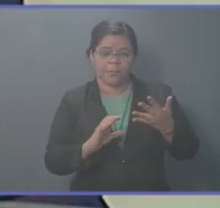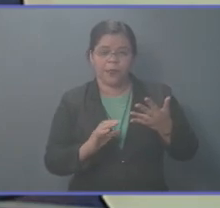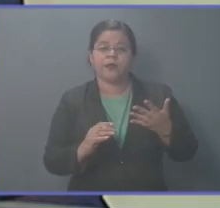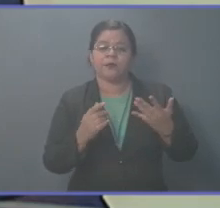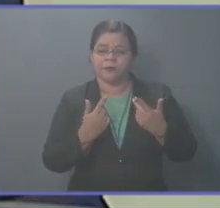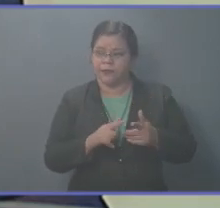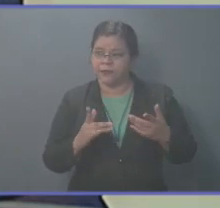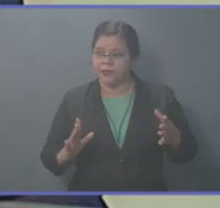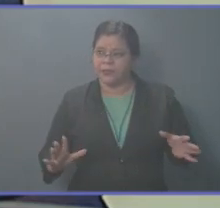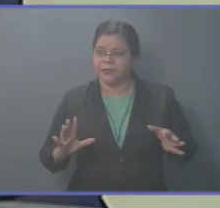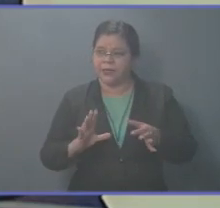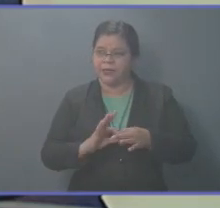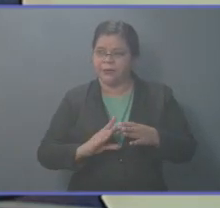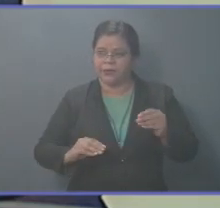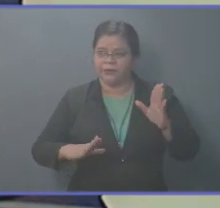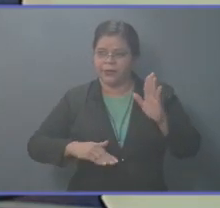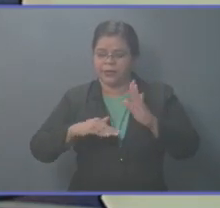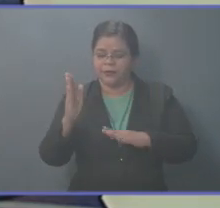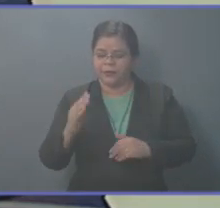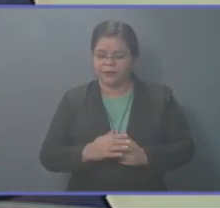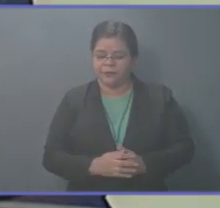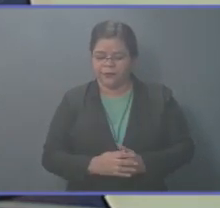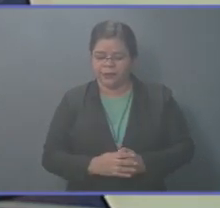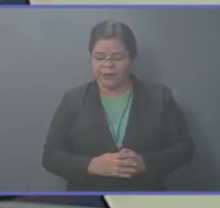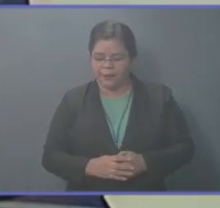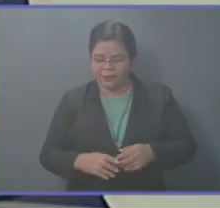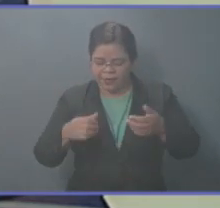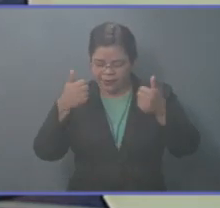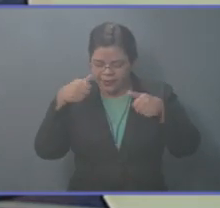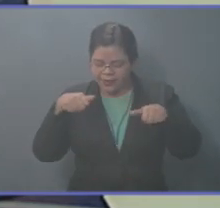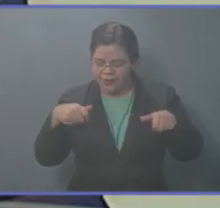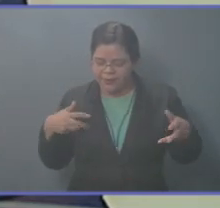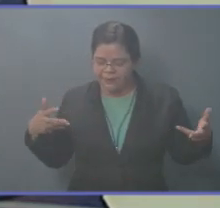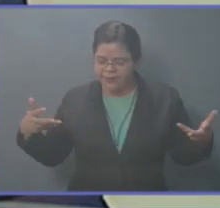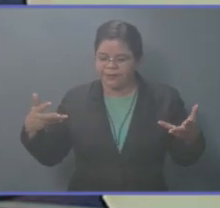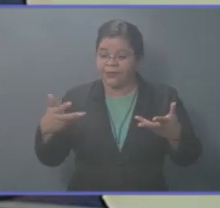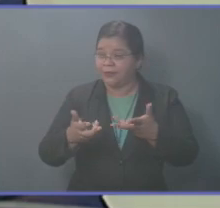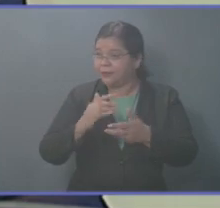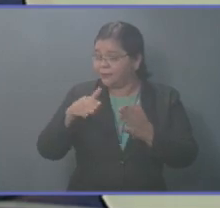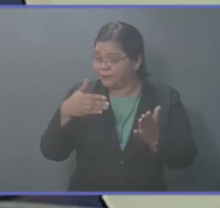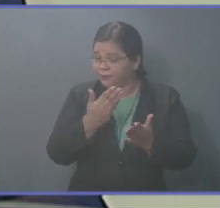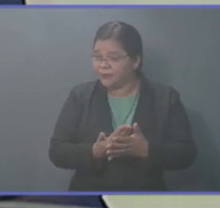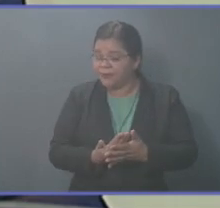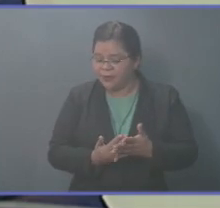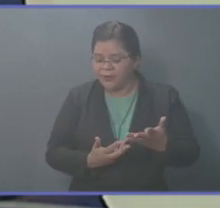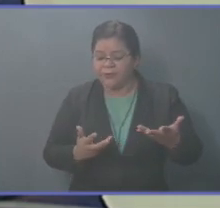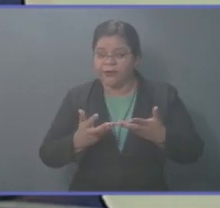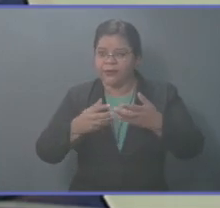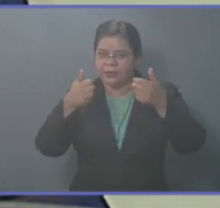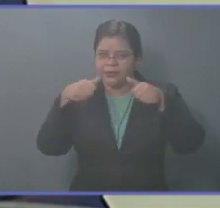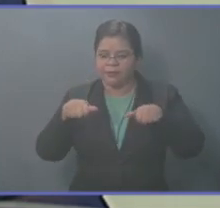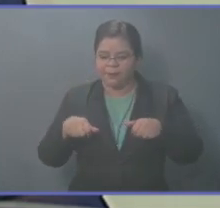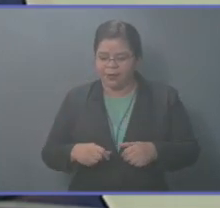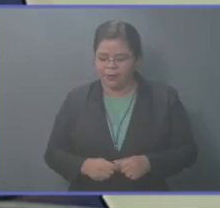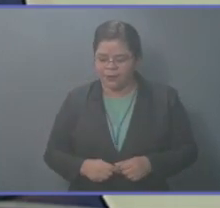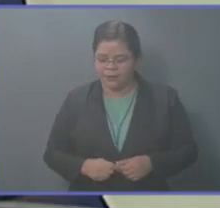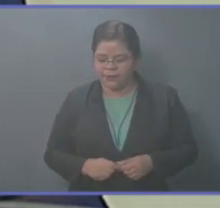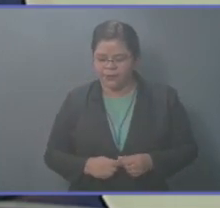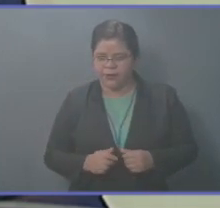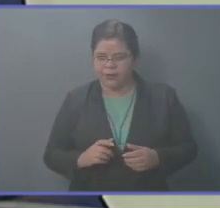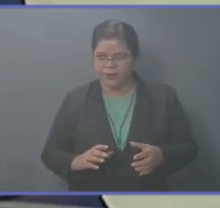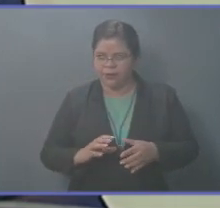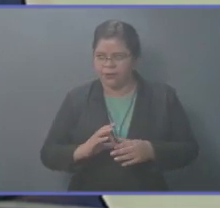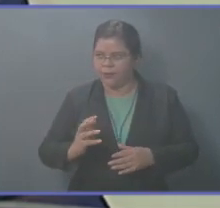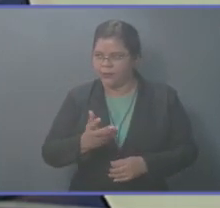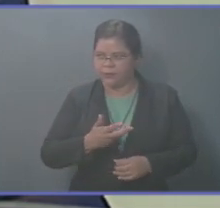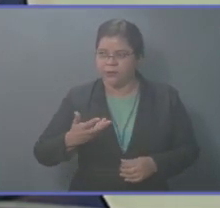que la demanda se presente ante un juzgado de primera instancia. De esto se sigue que la regla general descrita al inicio de este párrafo admite excepciones como